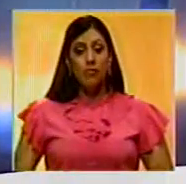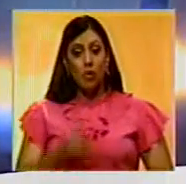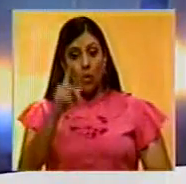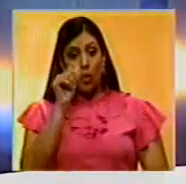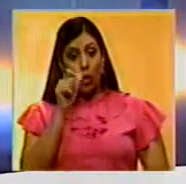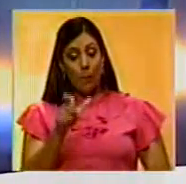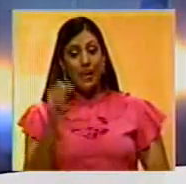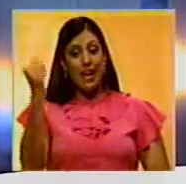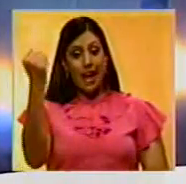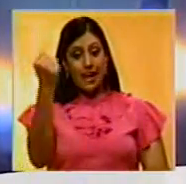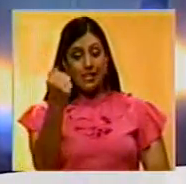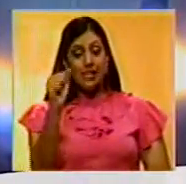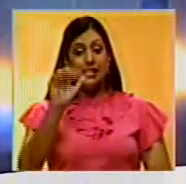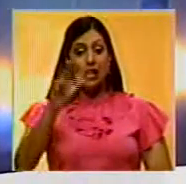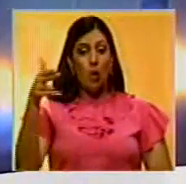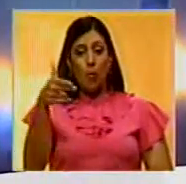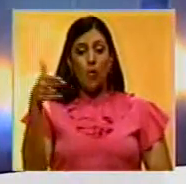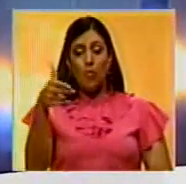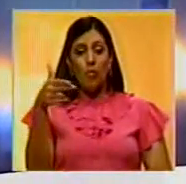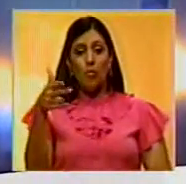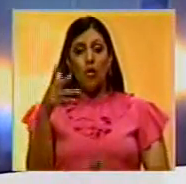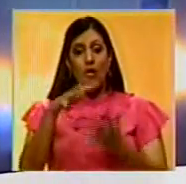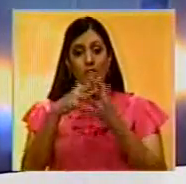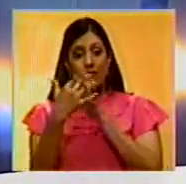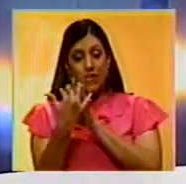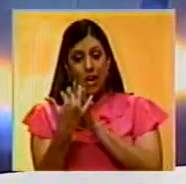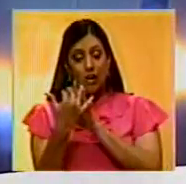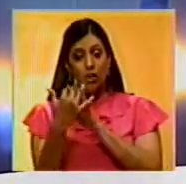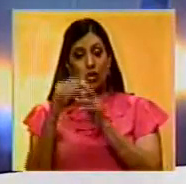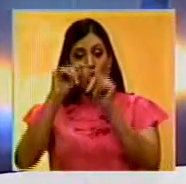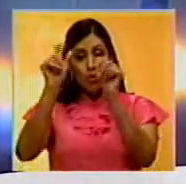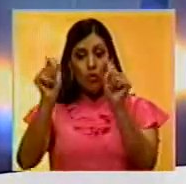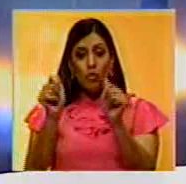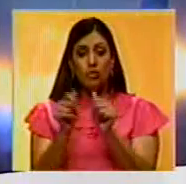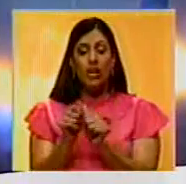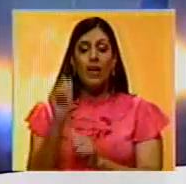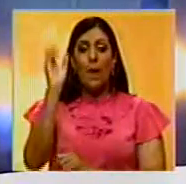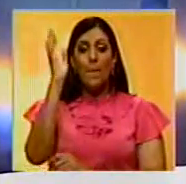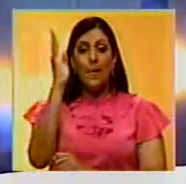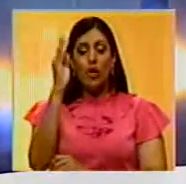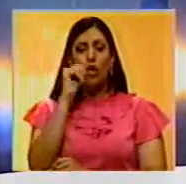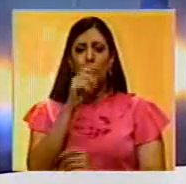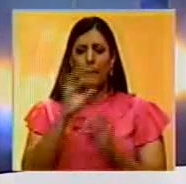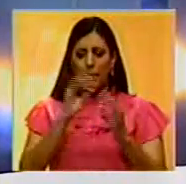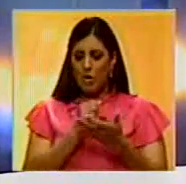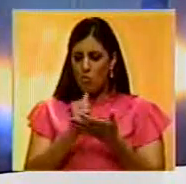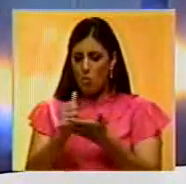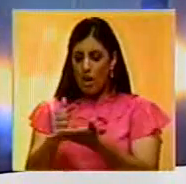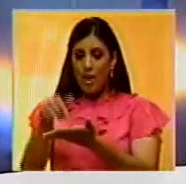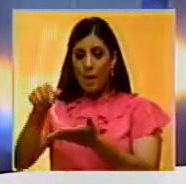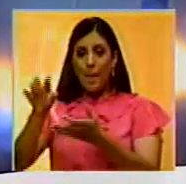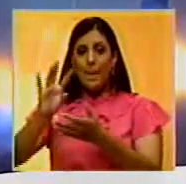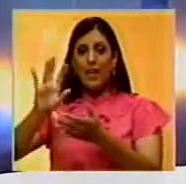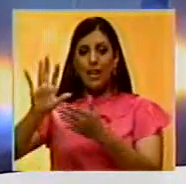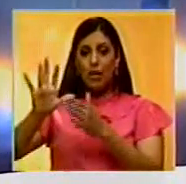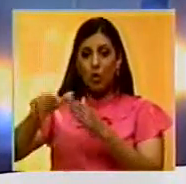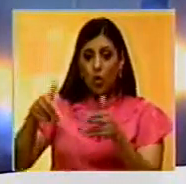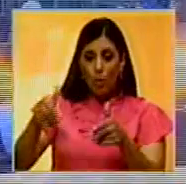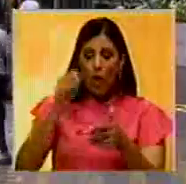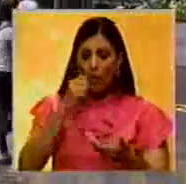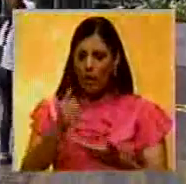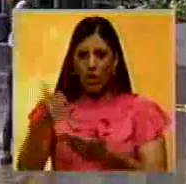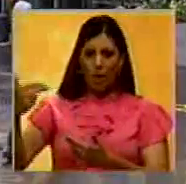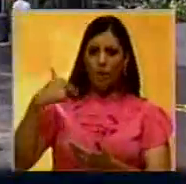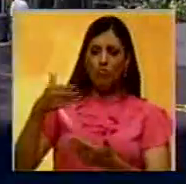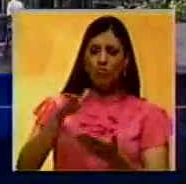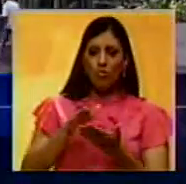Un hombre fue asesinado de 5 disparos en el barrio del Rosario de Baruta cuando intentó auxiliar a una mujer que supuestamente había sido asaltada.